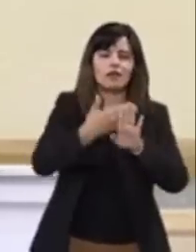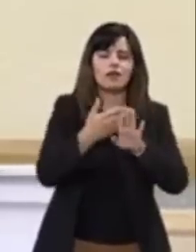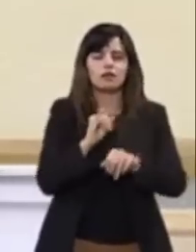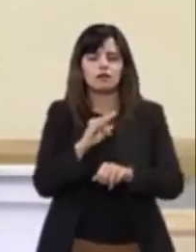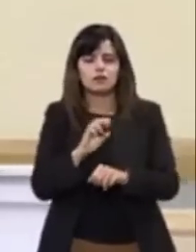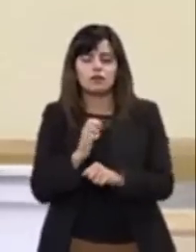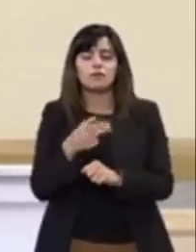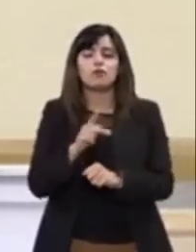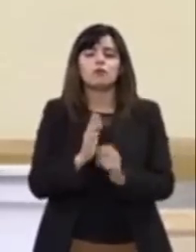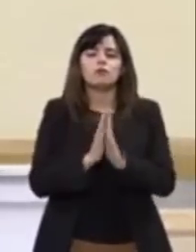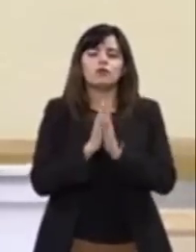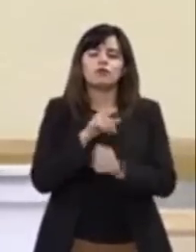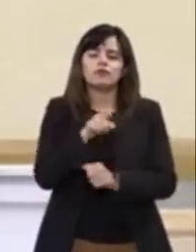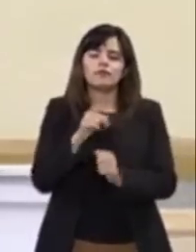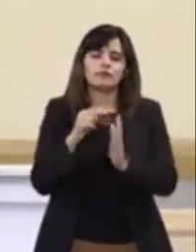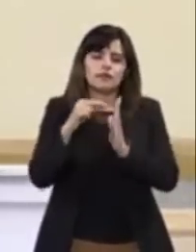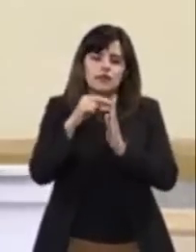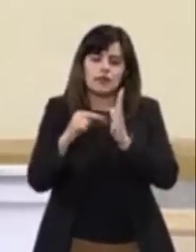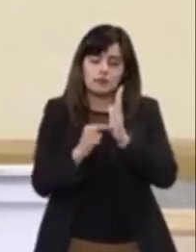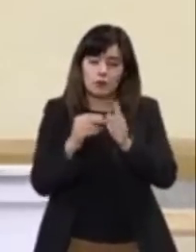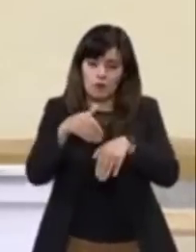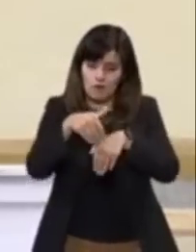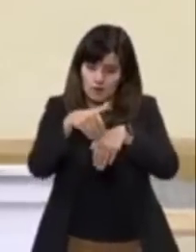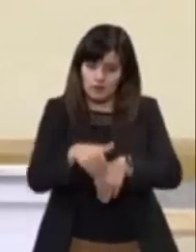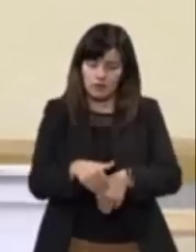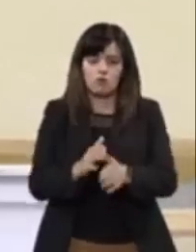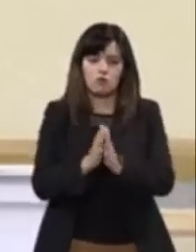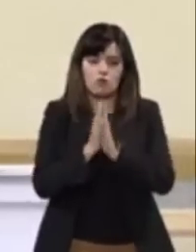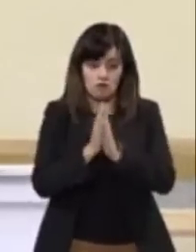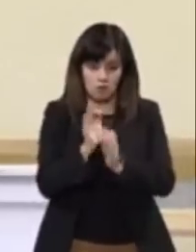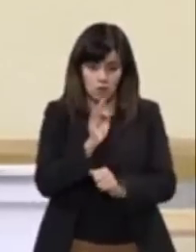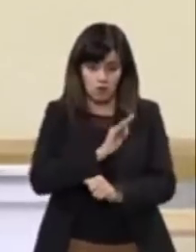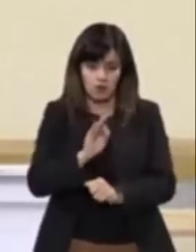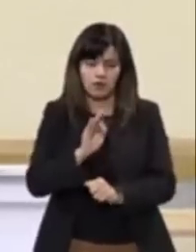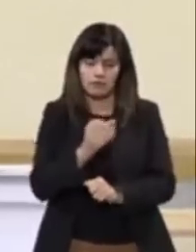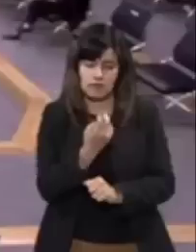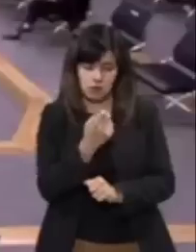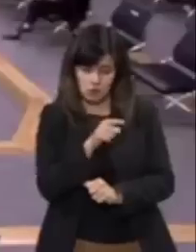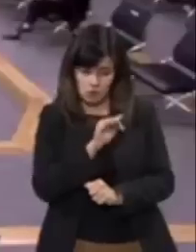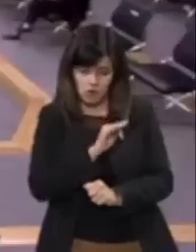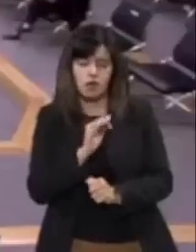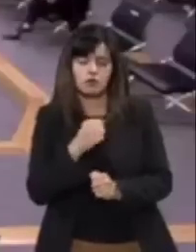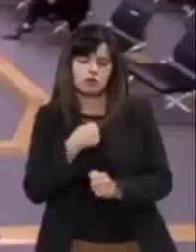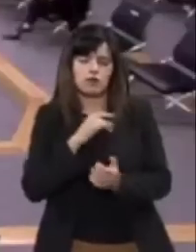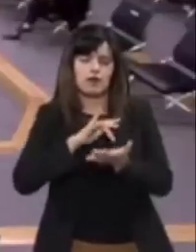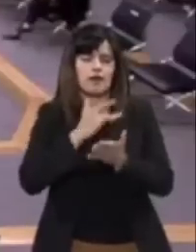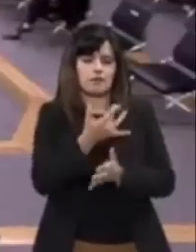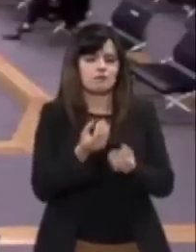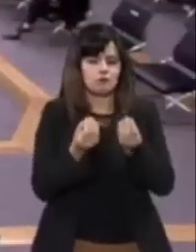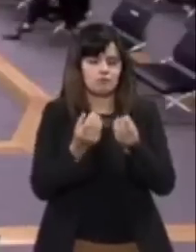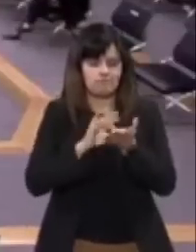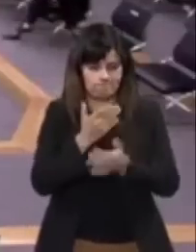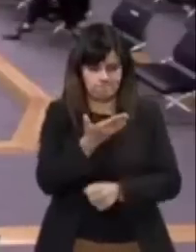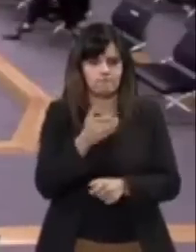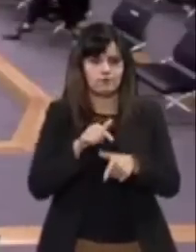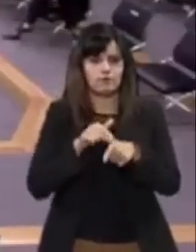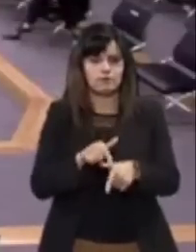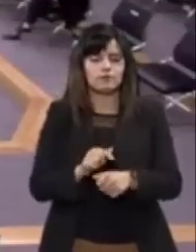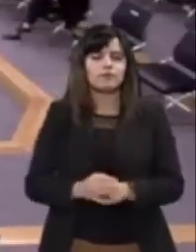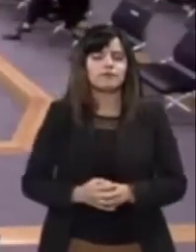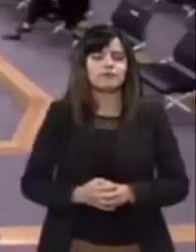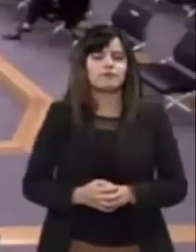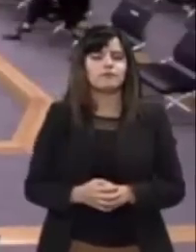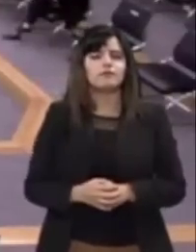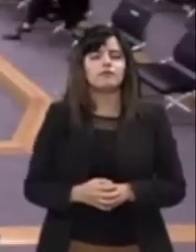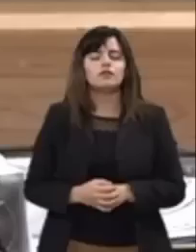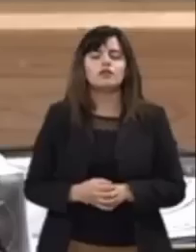posible ceñirse a lo que dice el reglamento, créanme que se lo voy a agradecer muchísimo. Gracias, continúe.